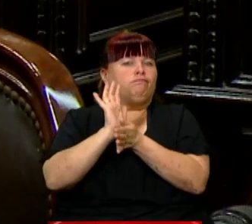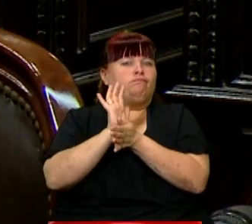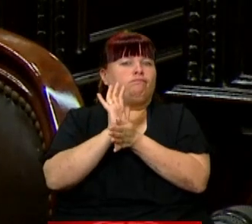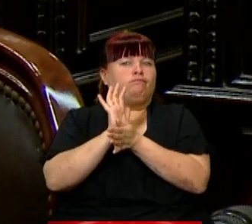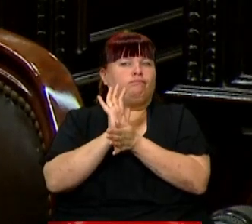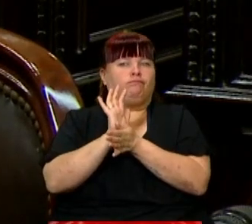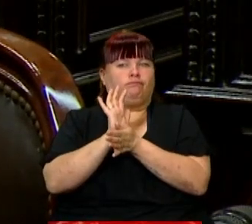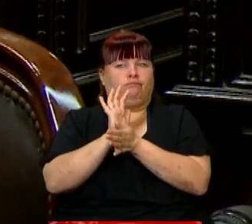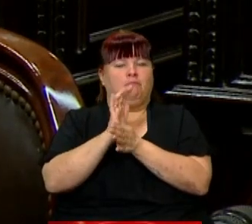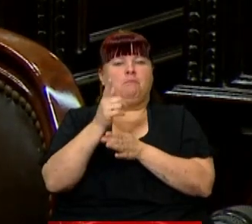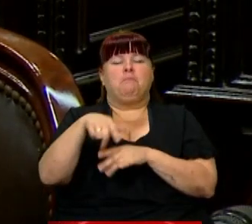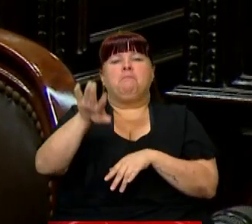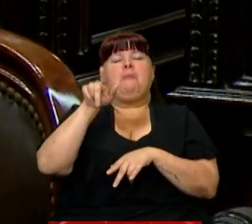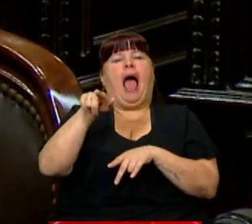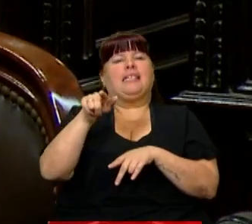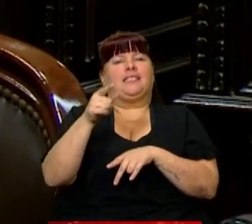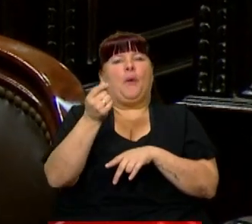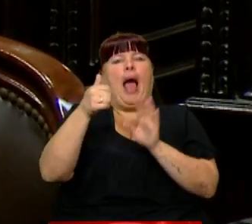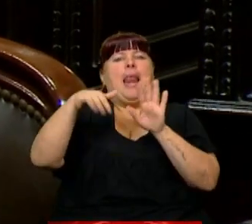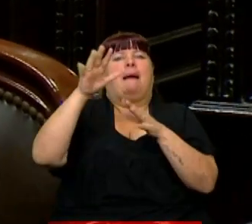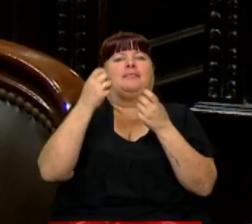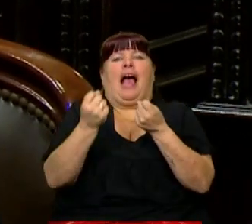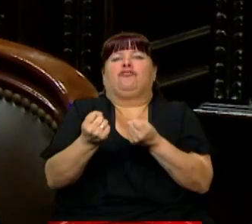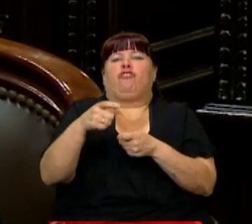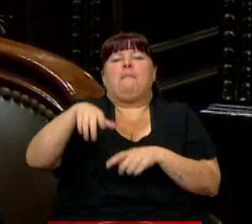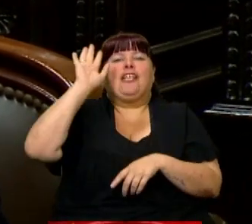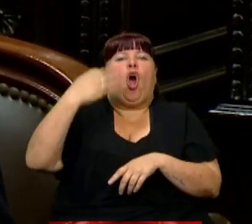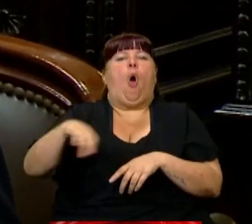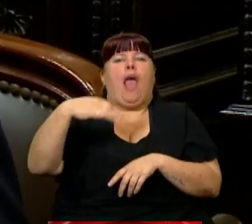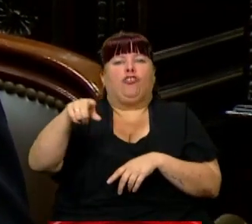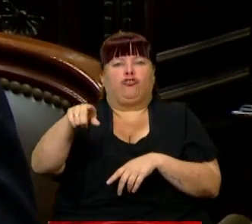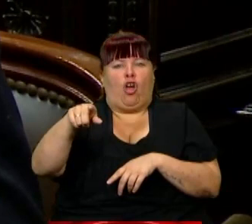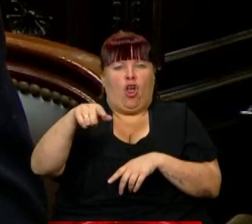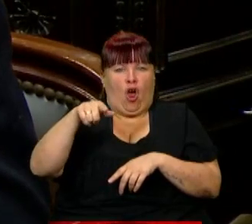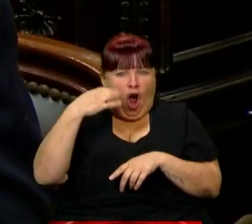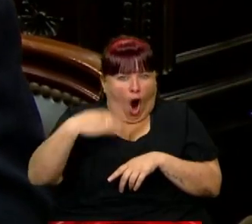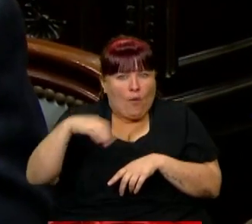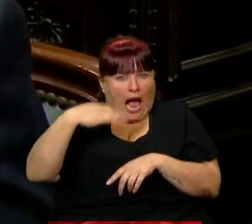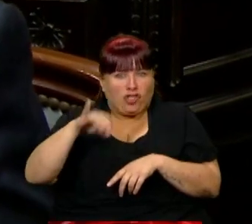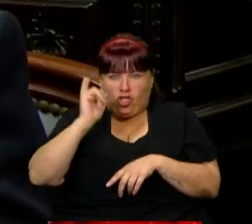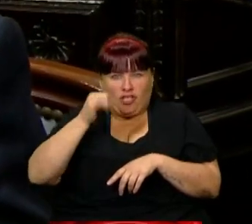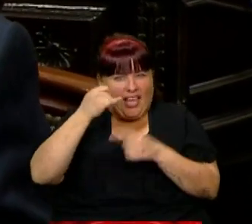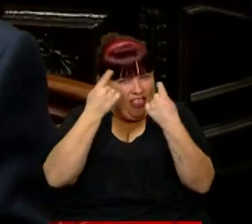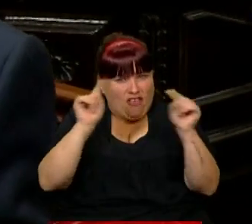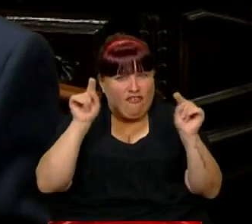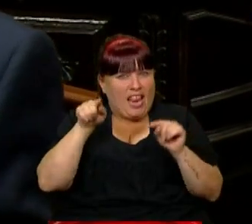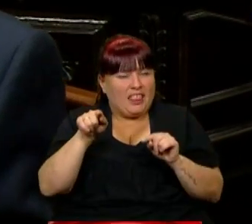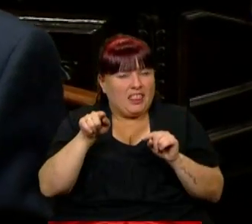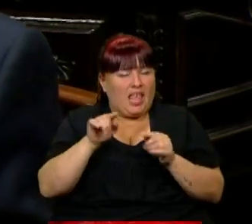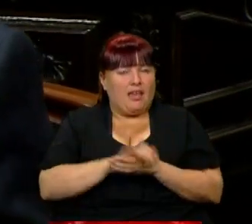tener mayor valor, mayor obligatoriedad, va a tener una obligatoriedad